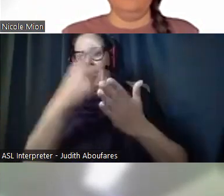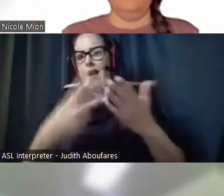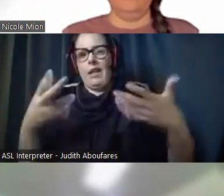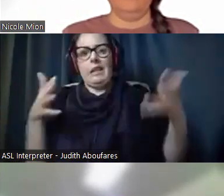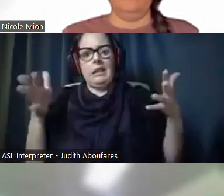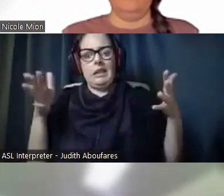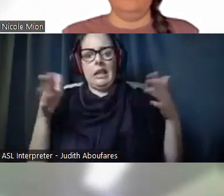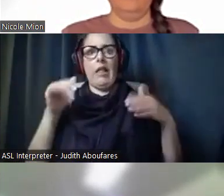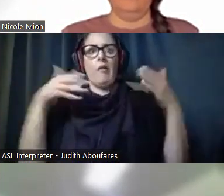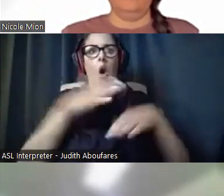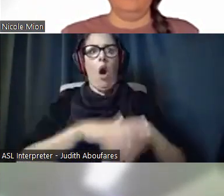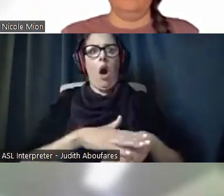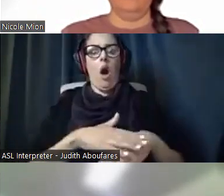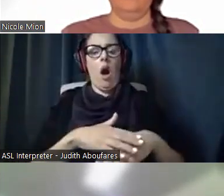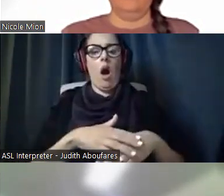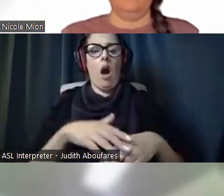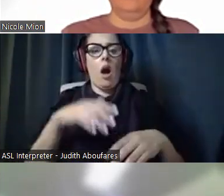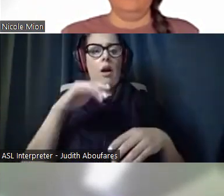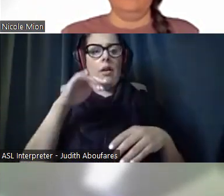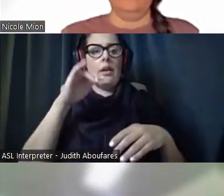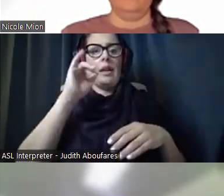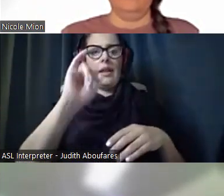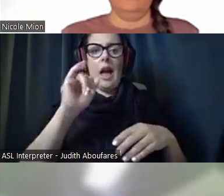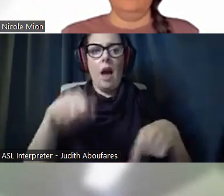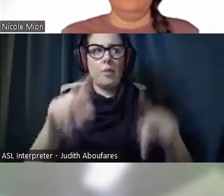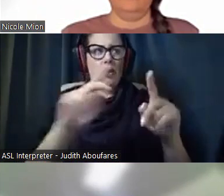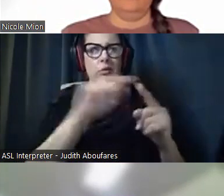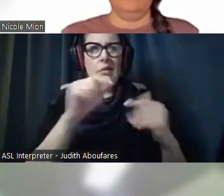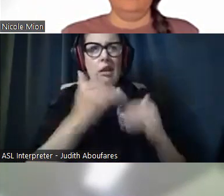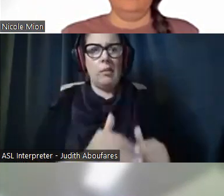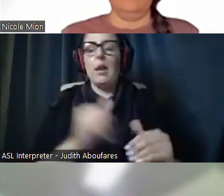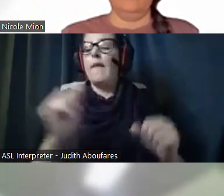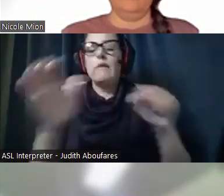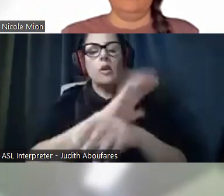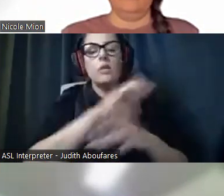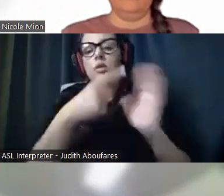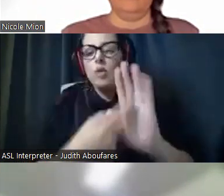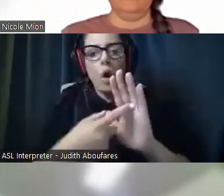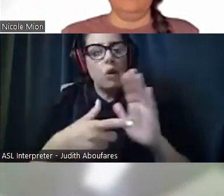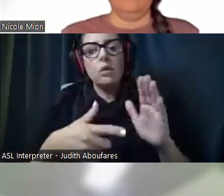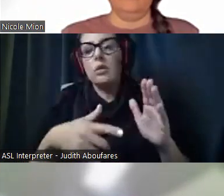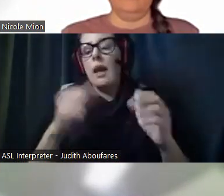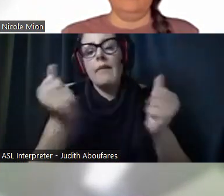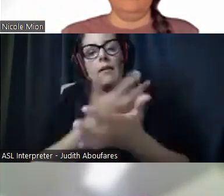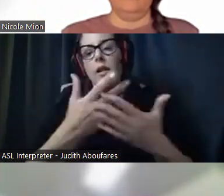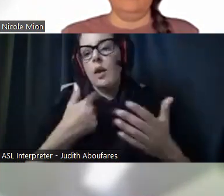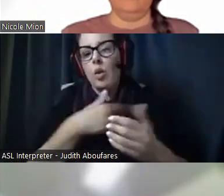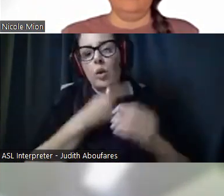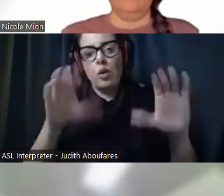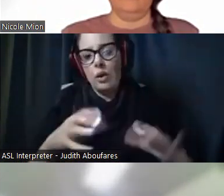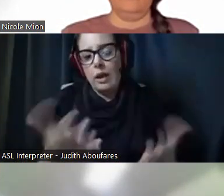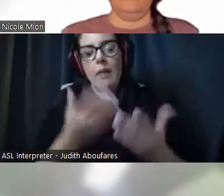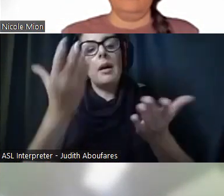hora que tenemos y media que tenemos acá. Y es la única oportunidad que es no solo el reflejo de lo que se está